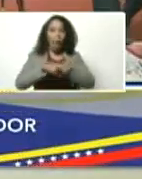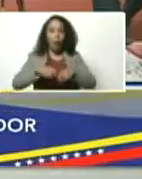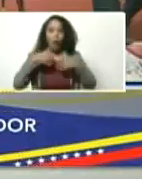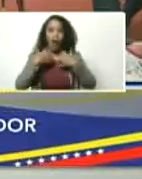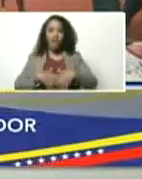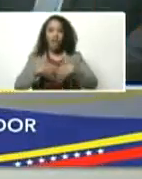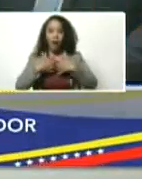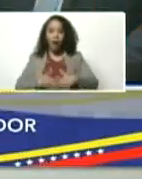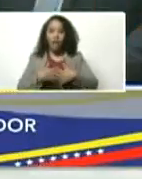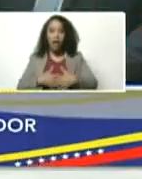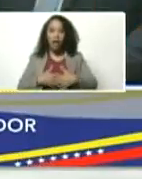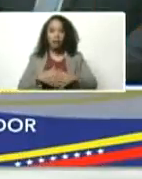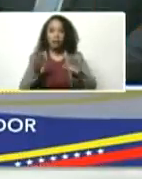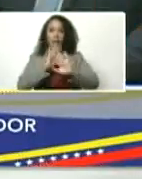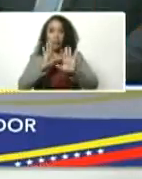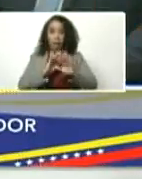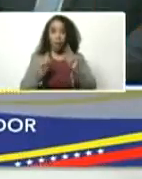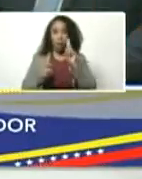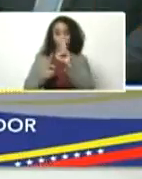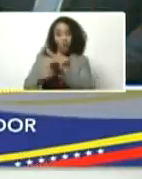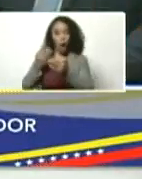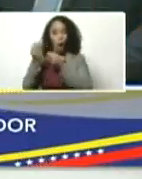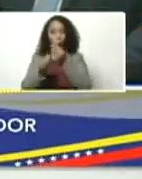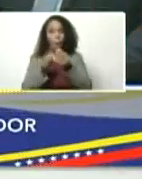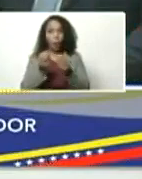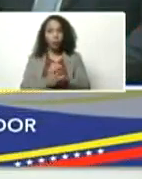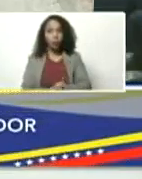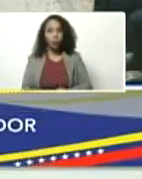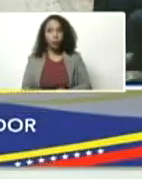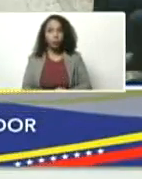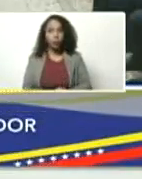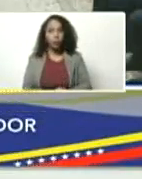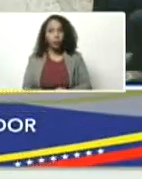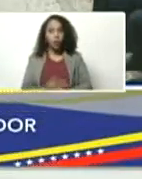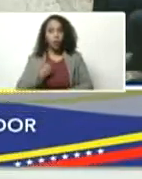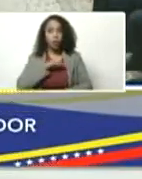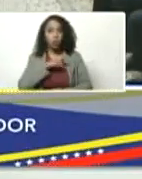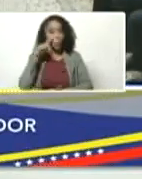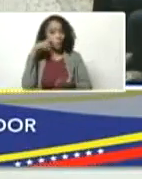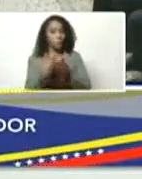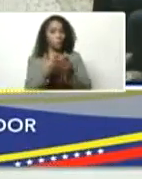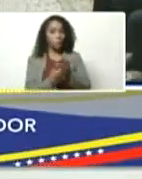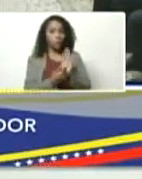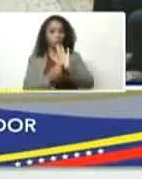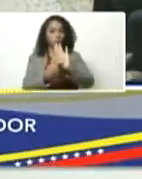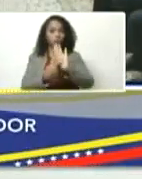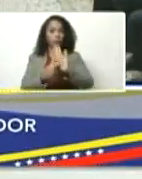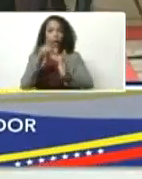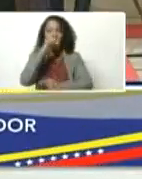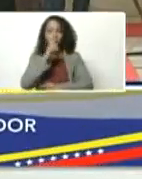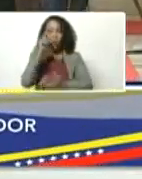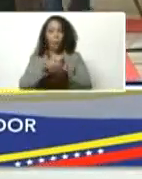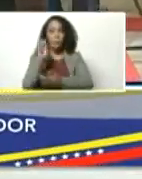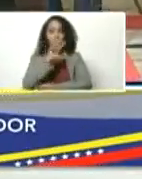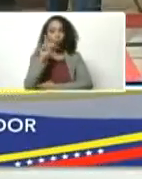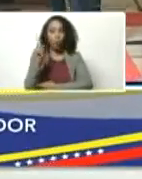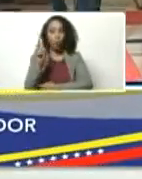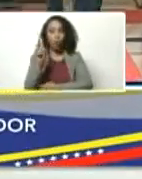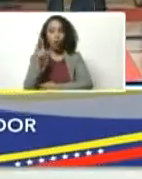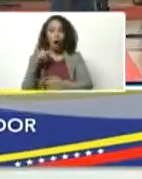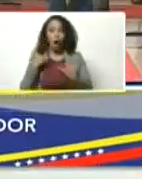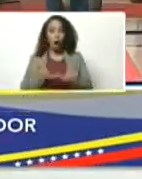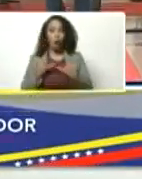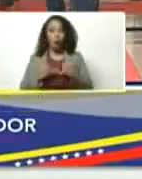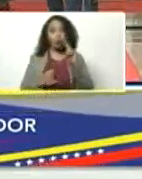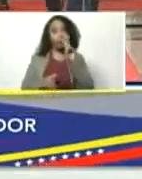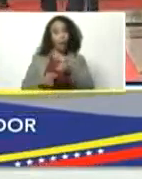industriales. Y ya lo vamos a ver. Lo que hemos visto entre el año 2021 y lo que estamos